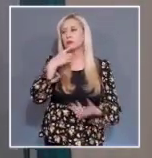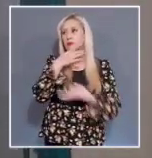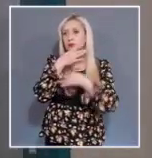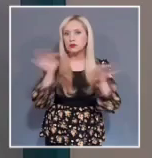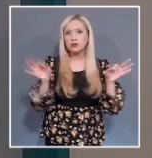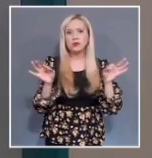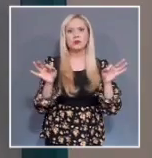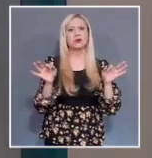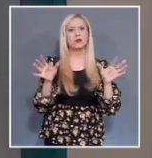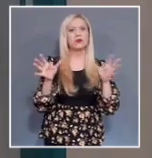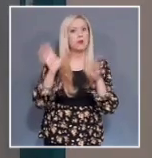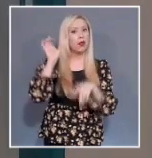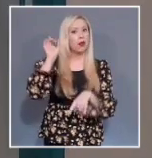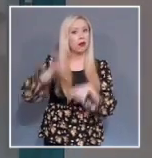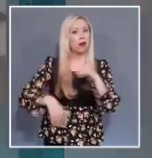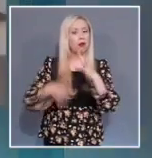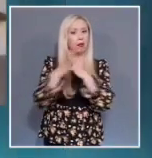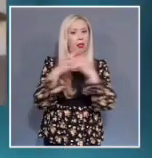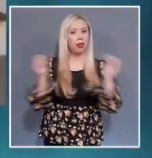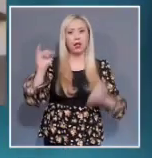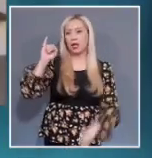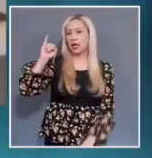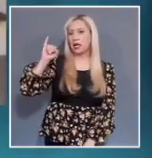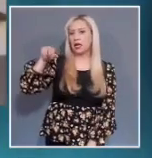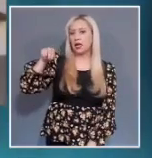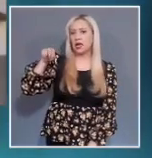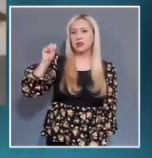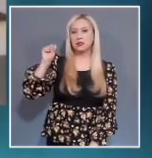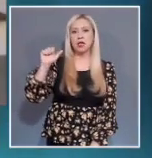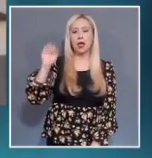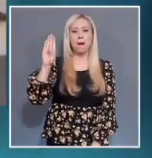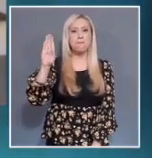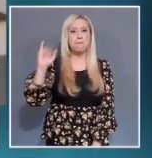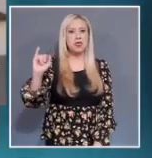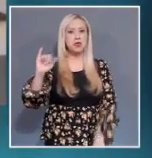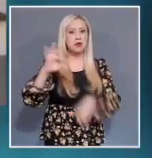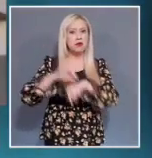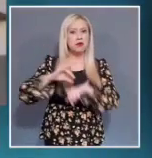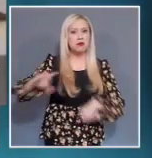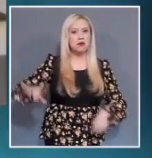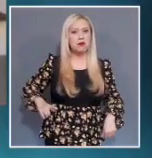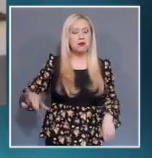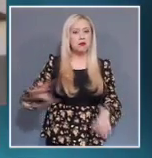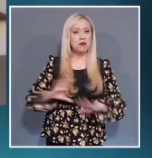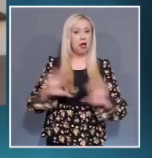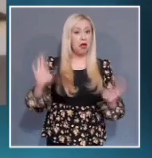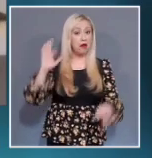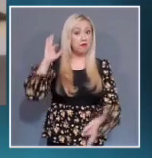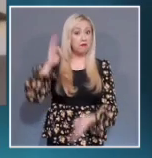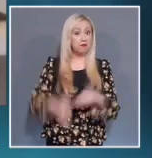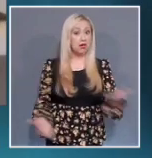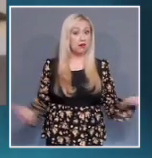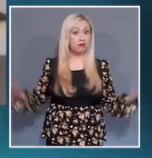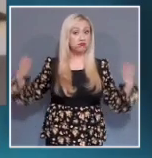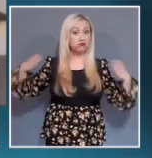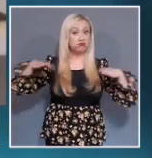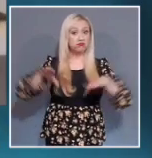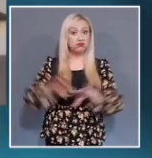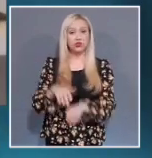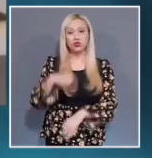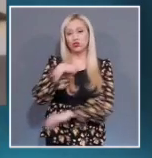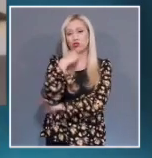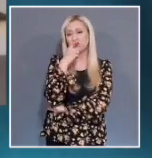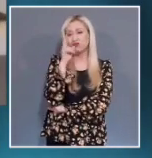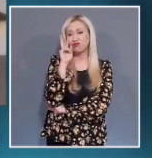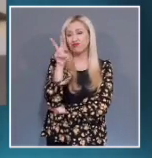INSABI, esto dijo: realmente el INSABI yo lo calificaría como la muerte de un